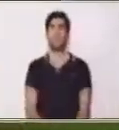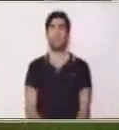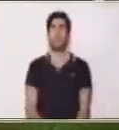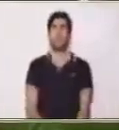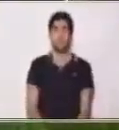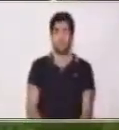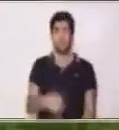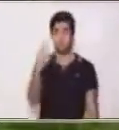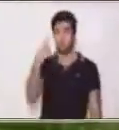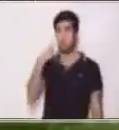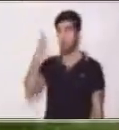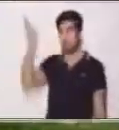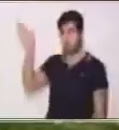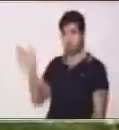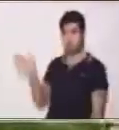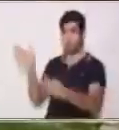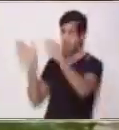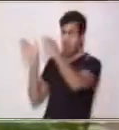Tenemos acá